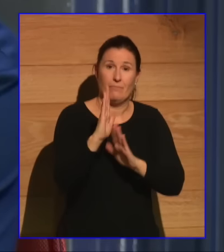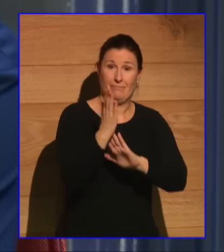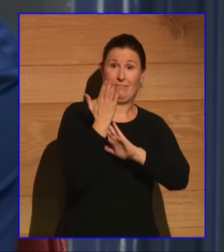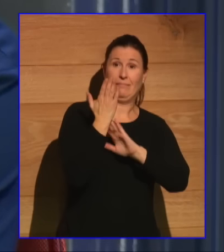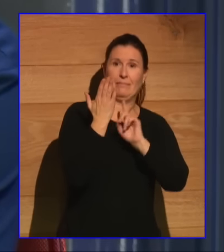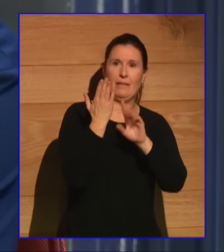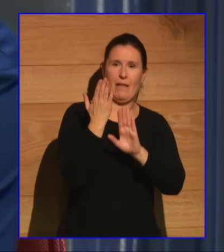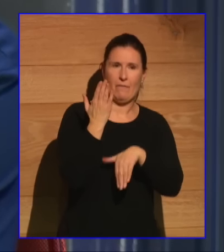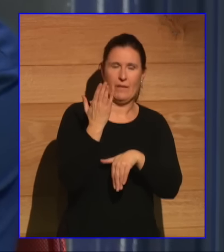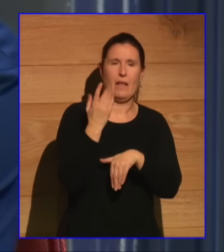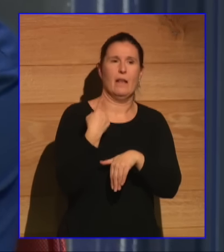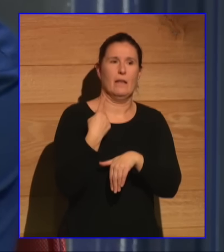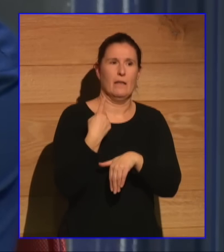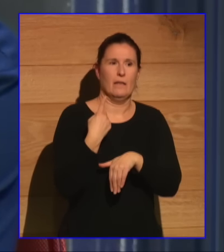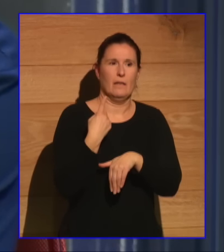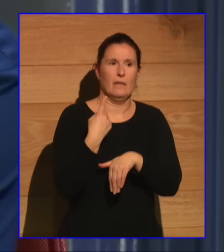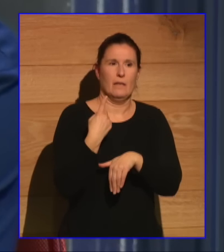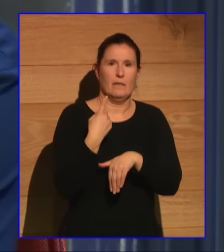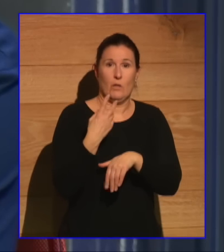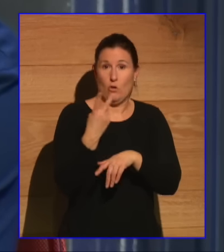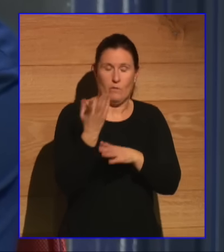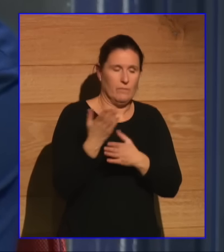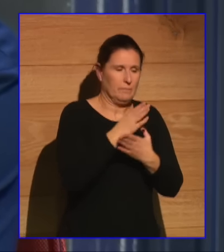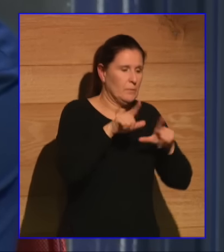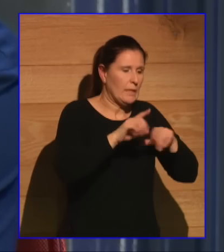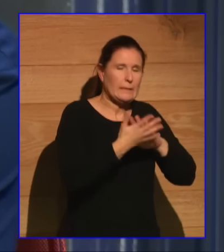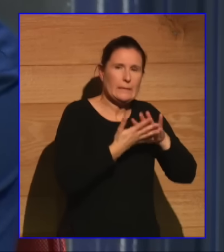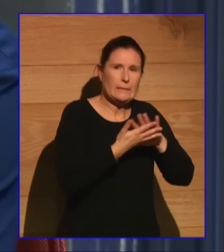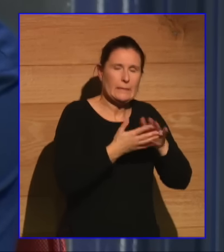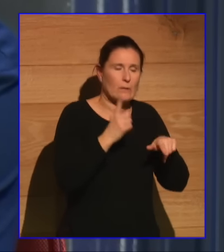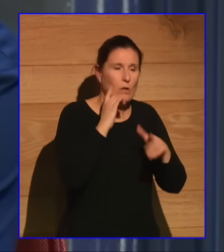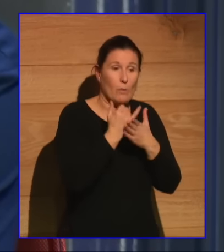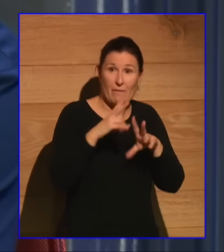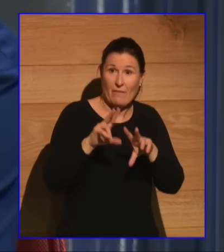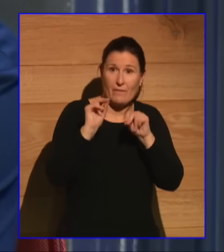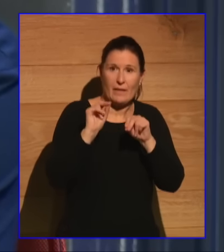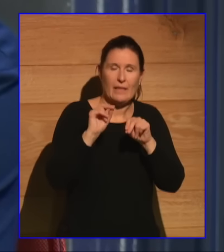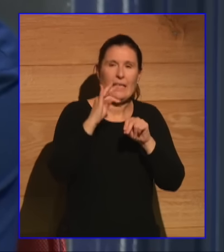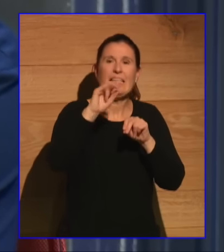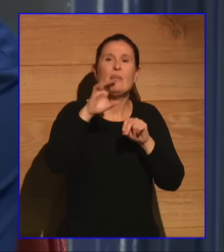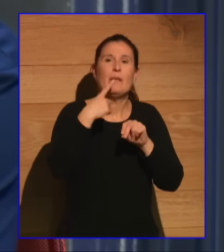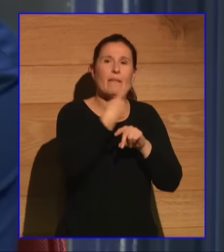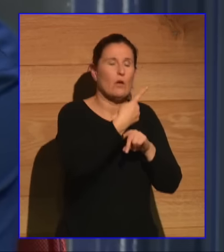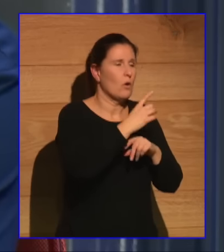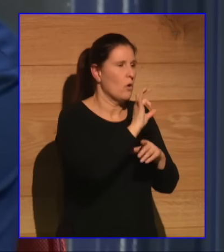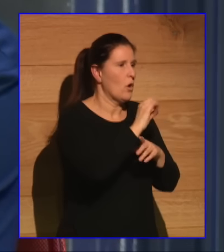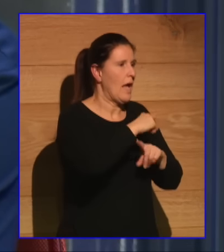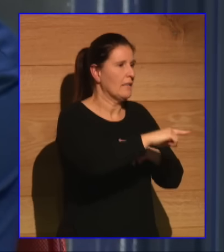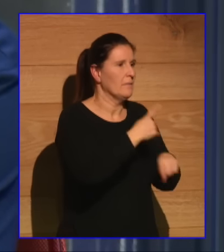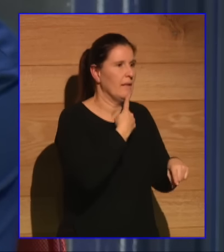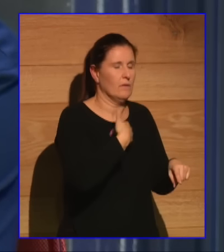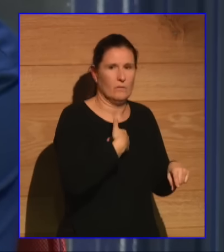precisamente con Phil Tippett. Fueron los dos juntos a la sala. Y al acabar la prueba, Tippett le dijo a Spielberg, estoy